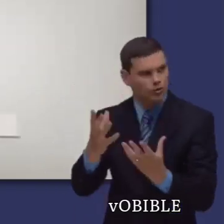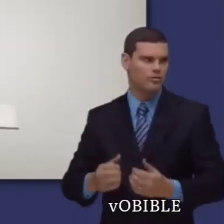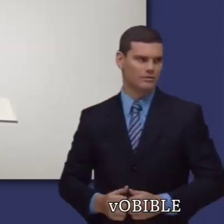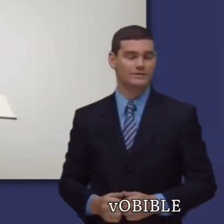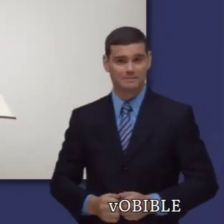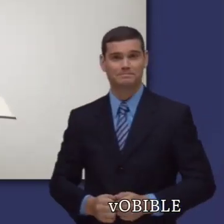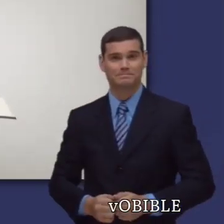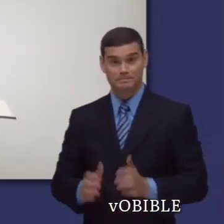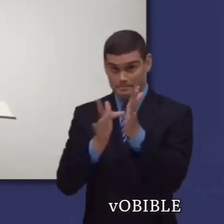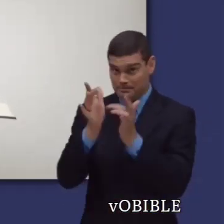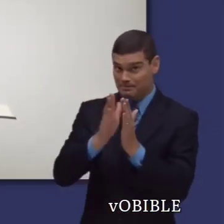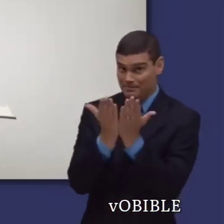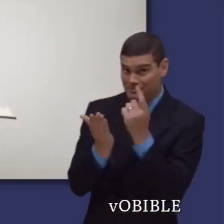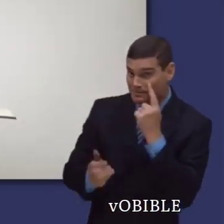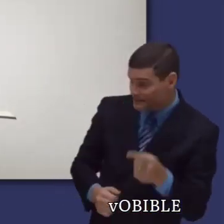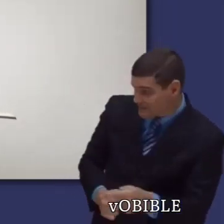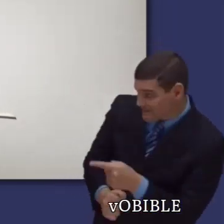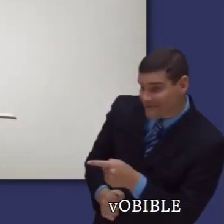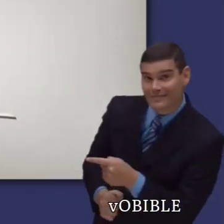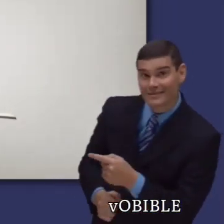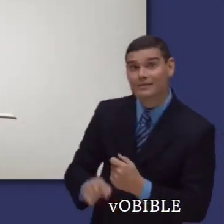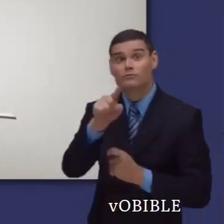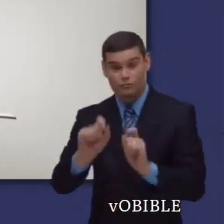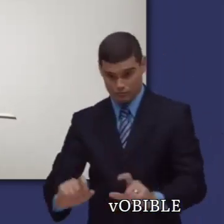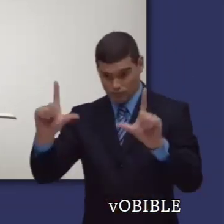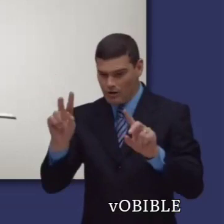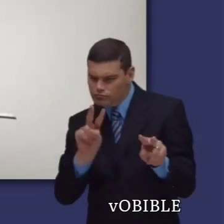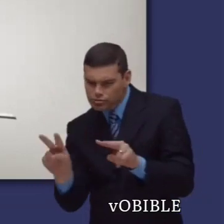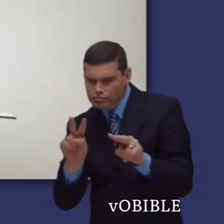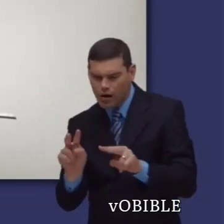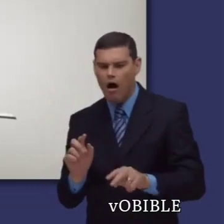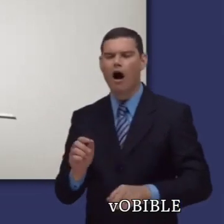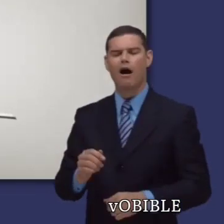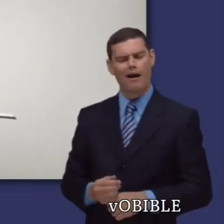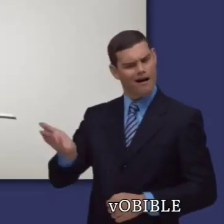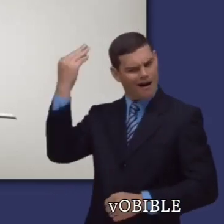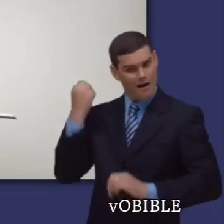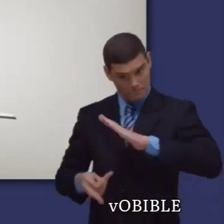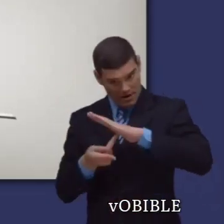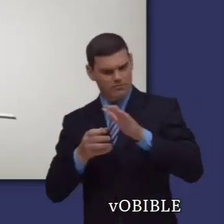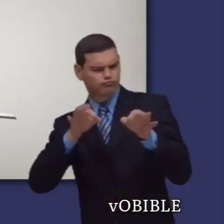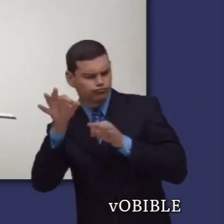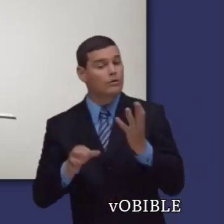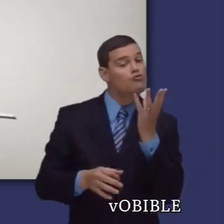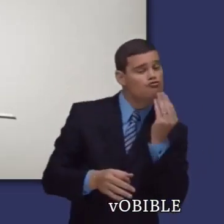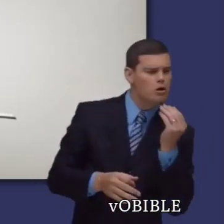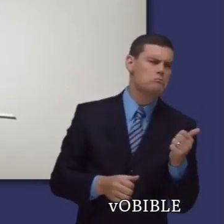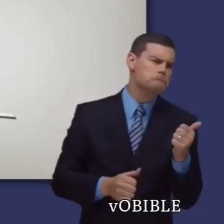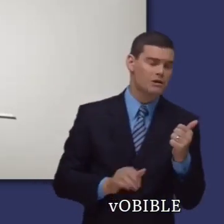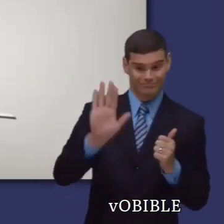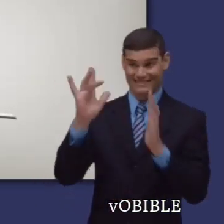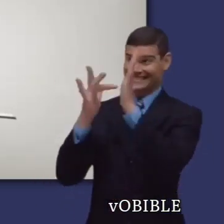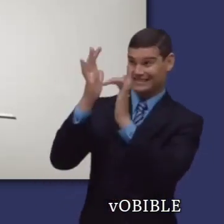Cuando lea la carta a los Hebreos, fíjese en que Pablo demuestra con maestría la superioridad del cristianismo, en que